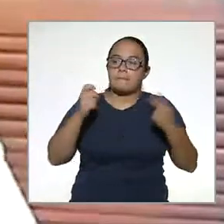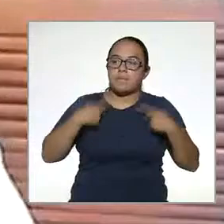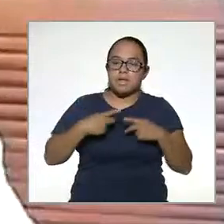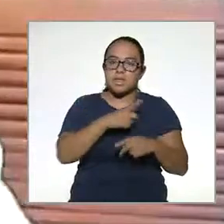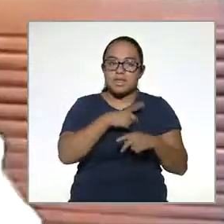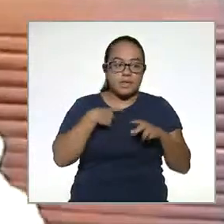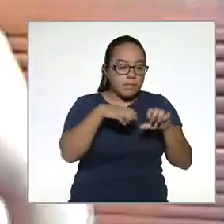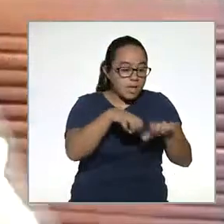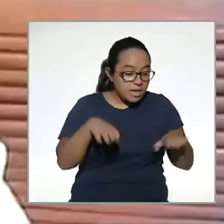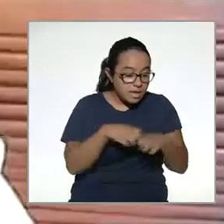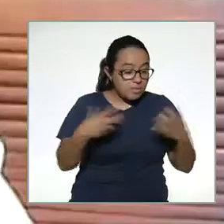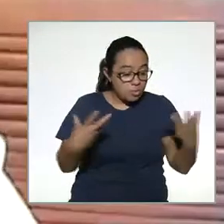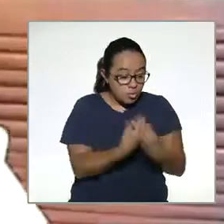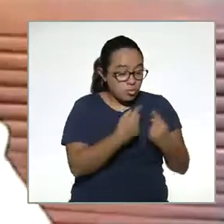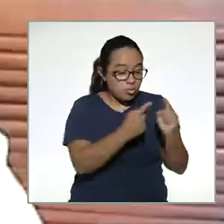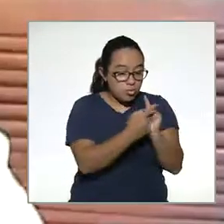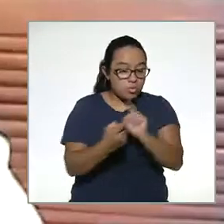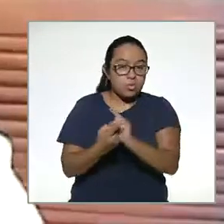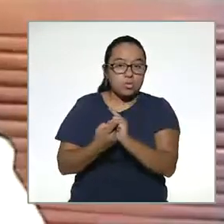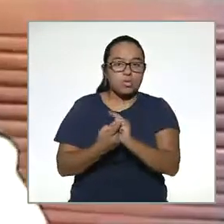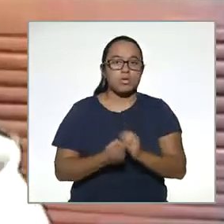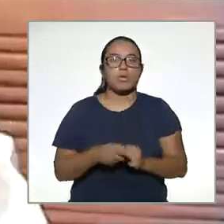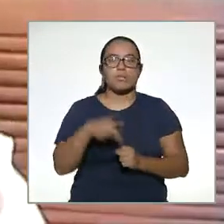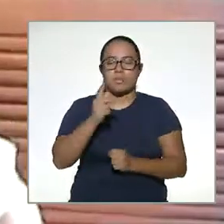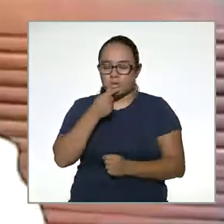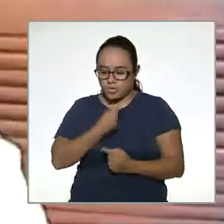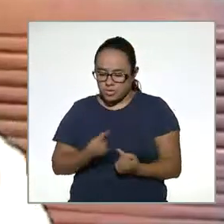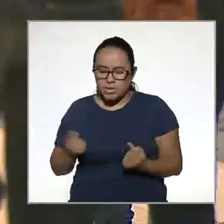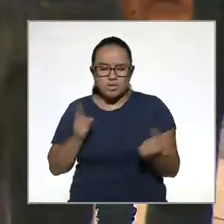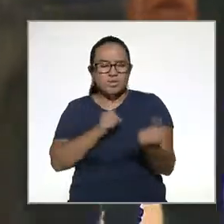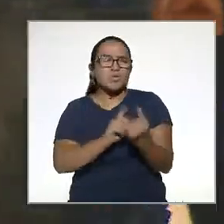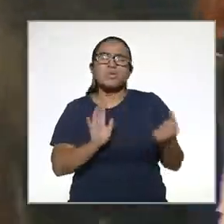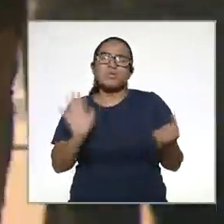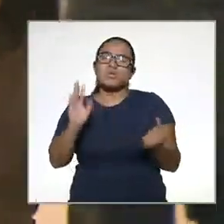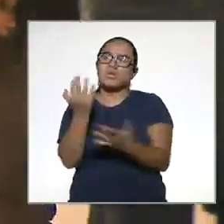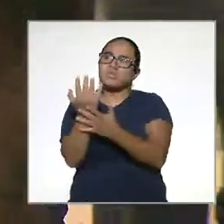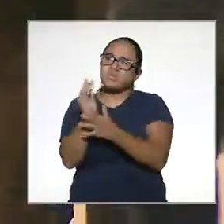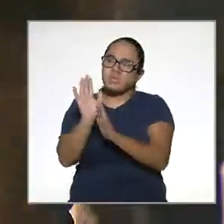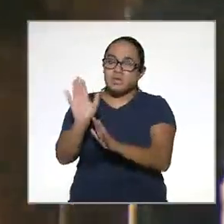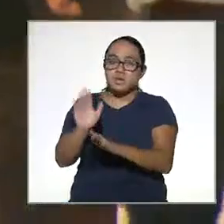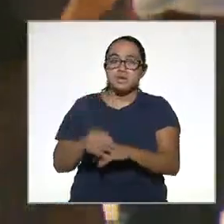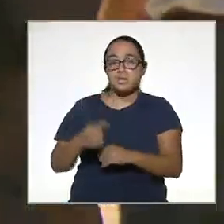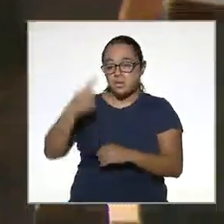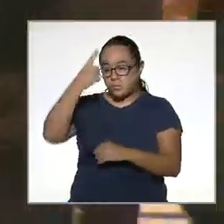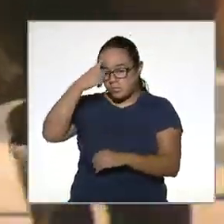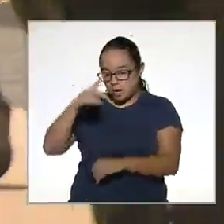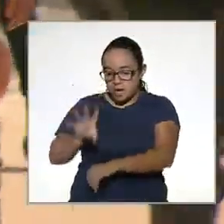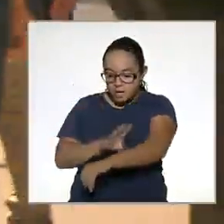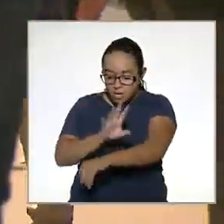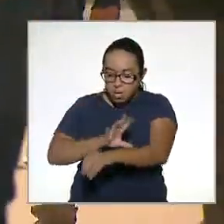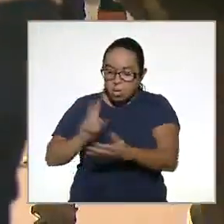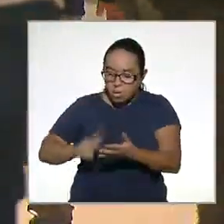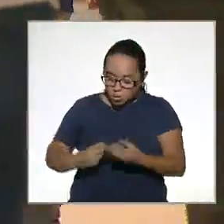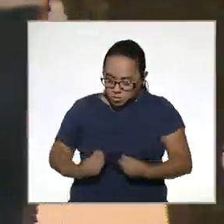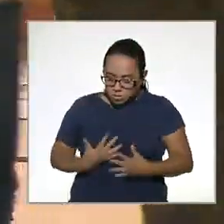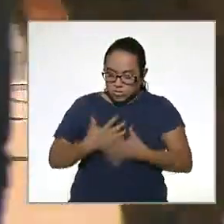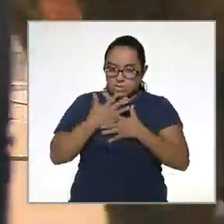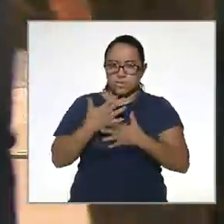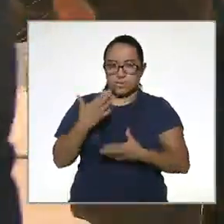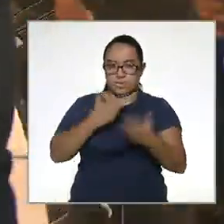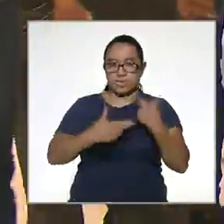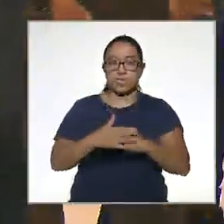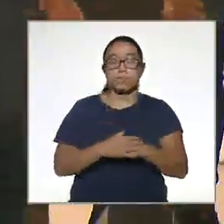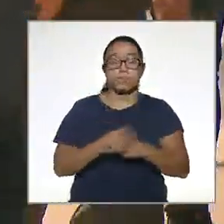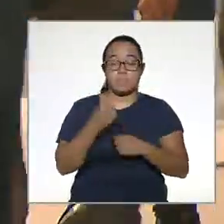equipo y todos estar dispuestos a hacer mucho ruido. Un niño introvertido te va a decir, no, dame tiempo, para poder recargar energía y entonces volver. Recuerda, la